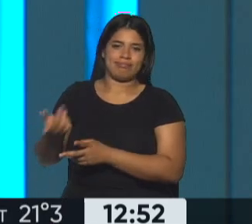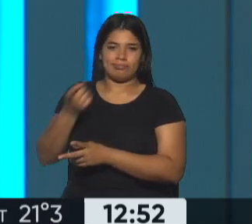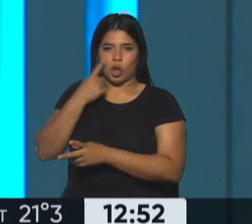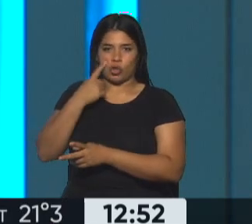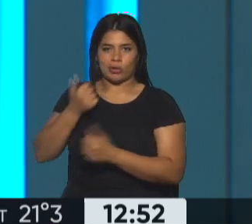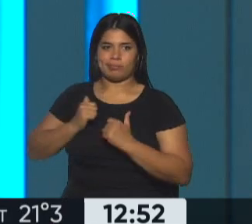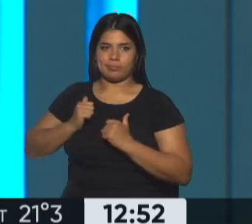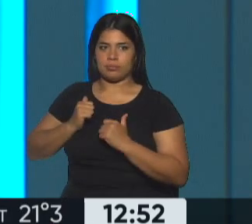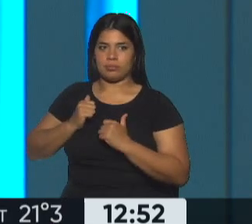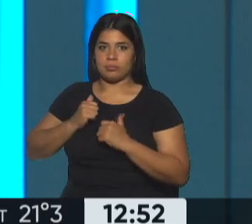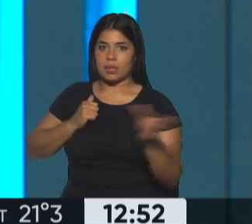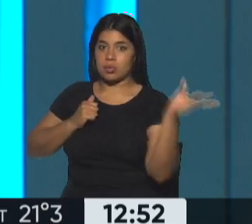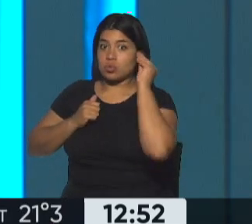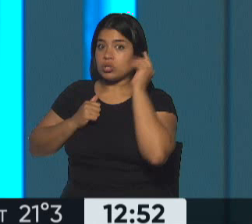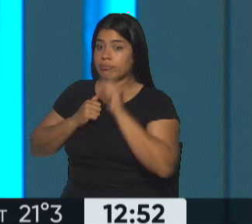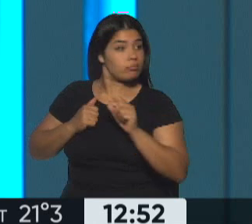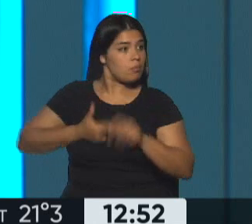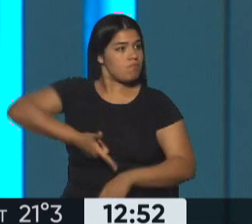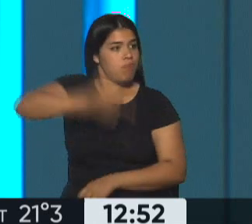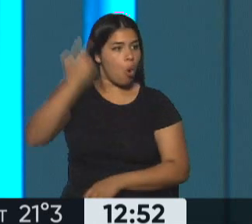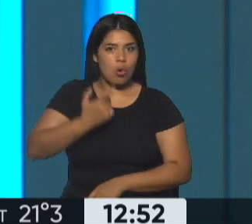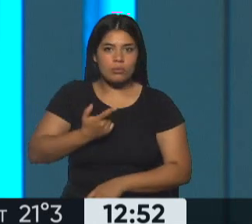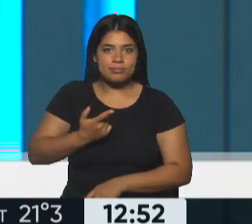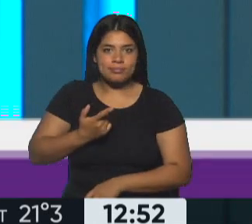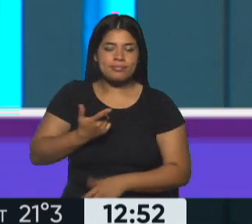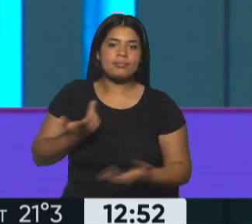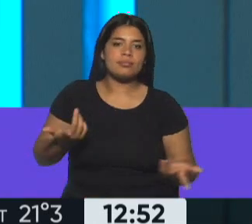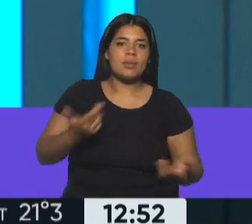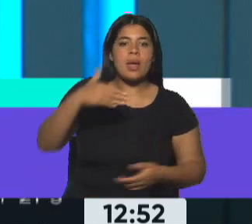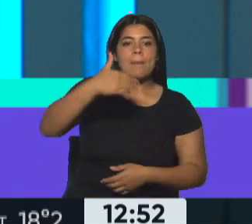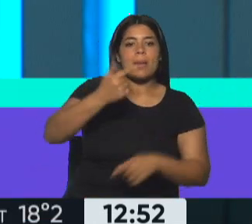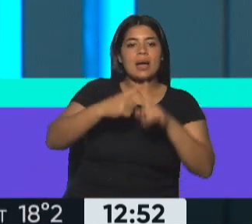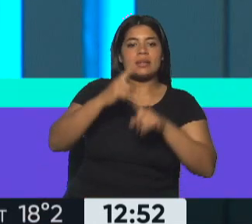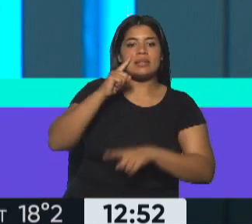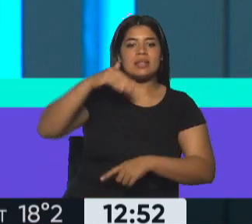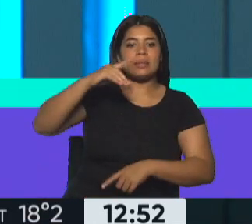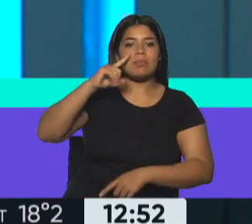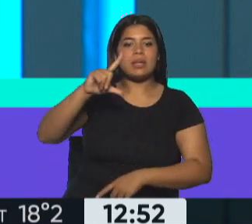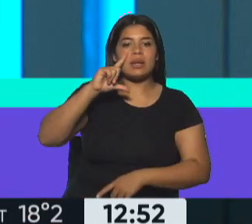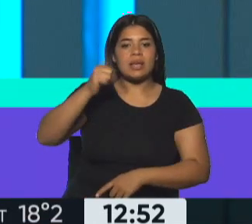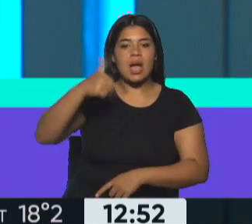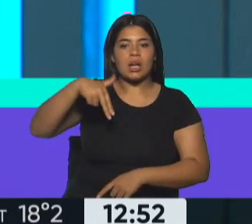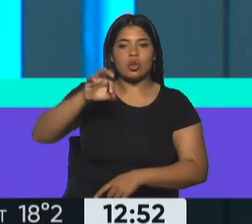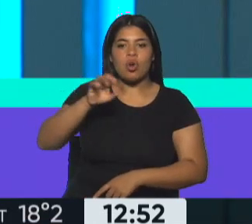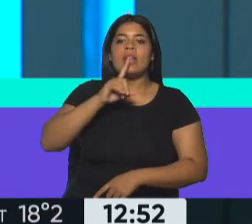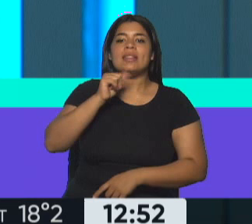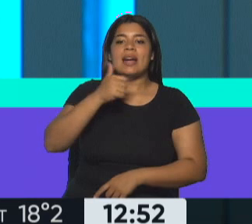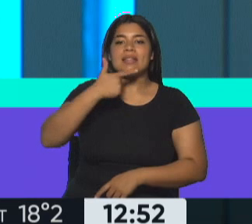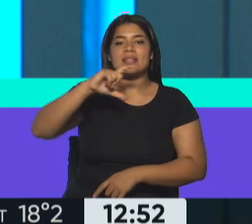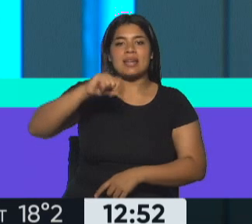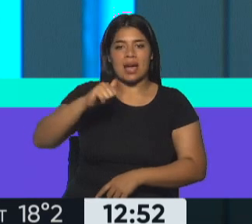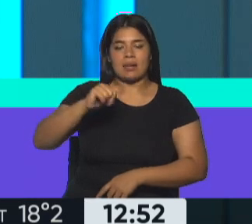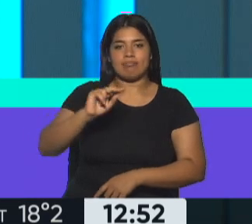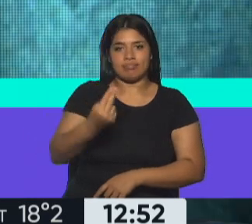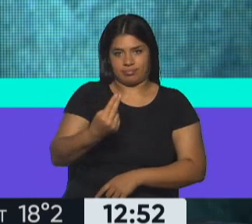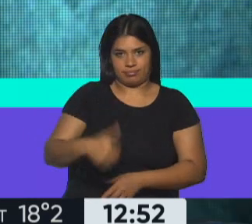escucha se da por aludido y dispara y mata maximiliano tasca maximiliano tasca es el hijo era el hijo de silvia irigaray